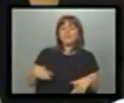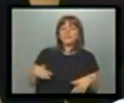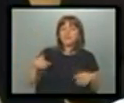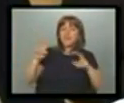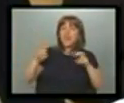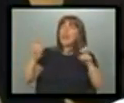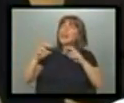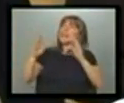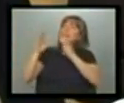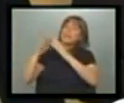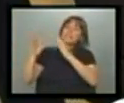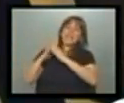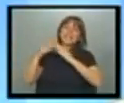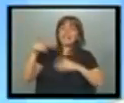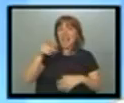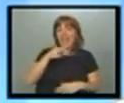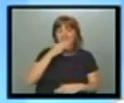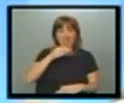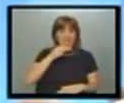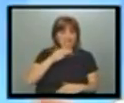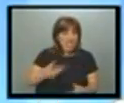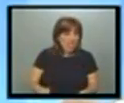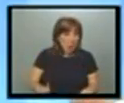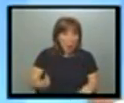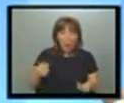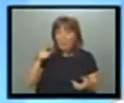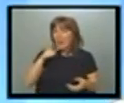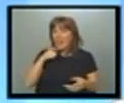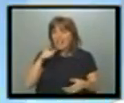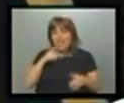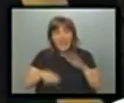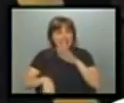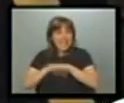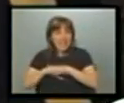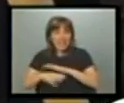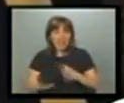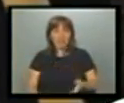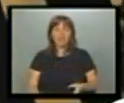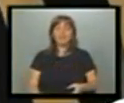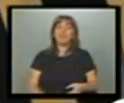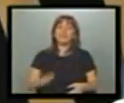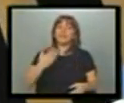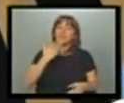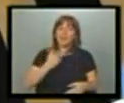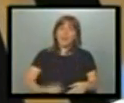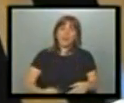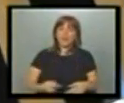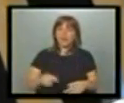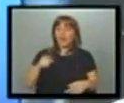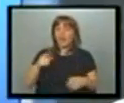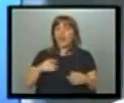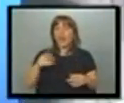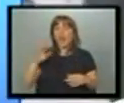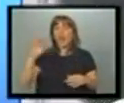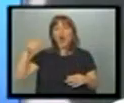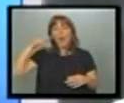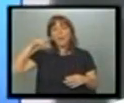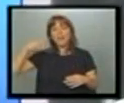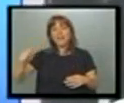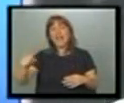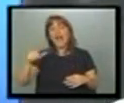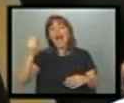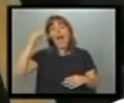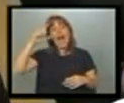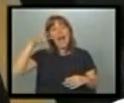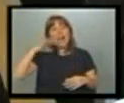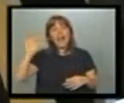piezas, habitaciones de hoteles que por ahí estaban vacíos y que figuraban como llenos. Me gusta esta imagen. Hacé de cuenta que Romina, Alejo, vos y yo,